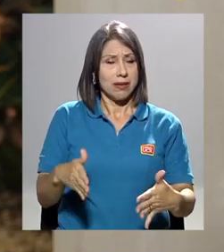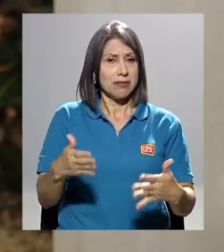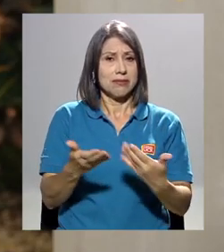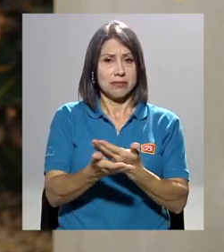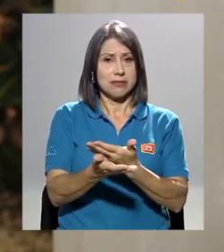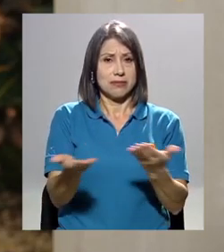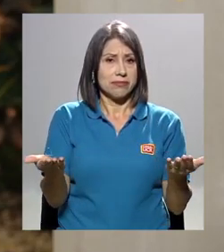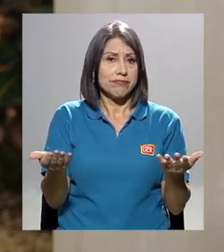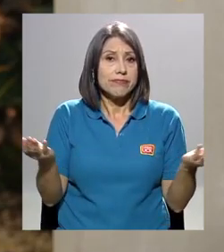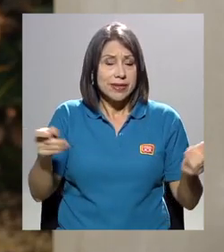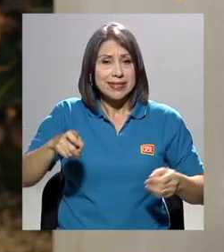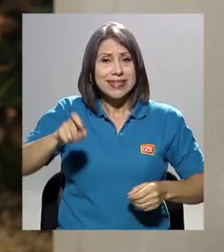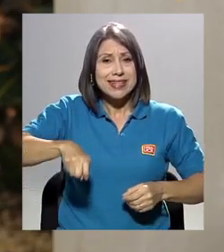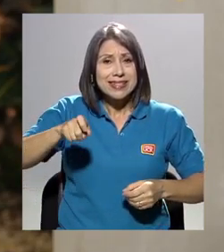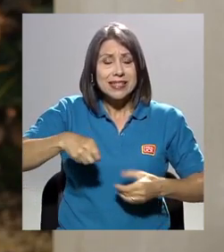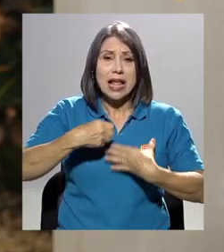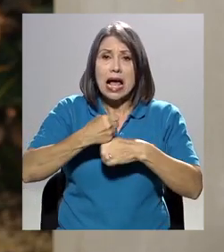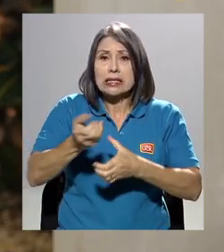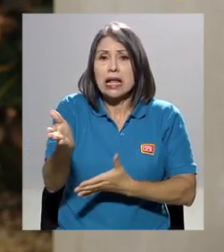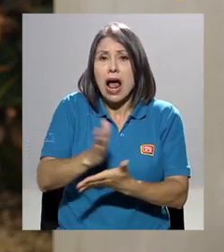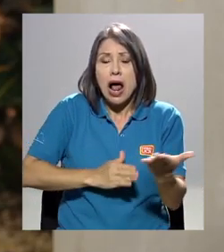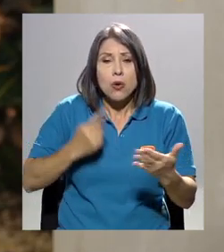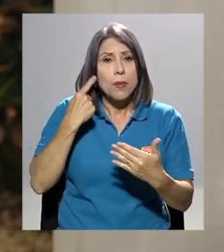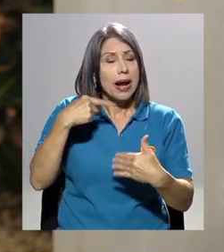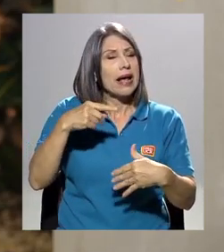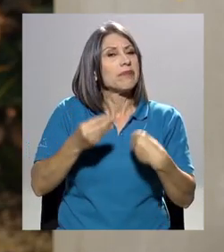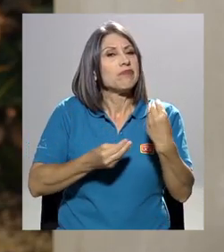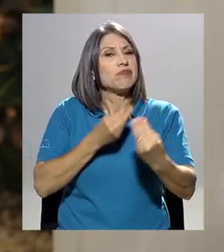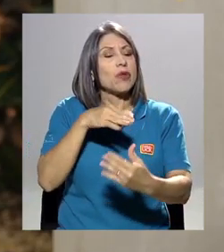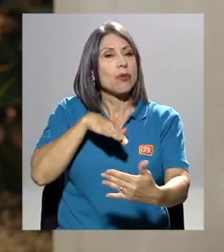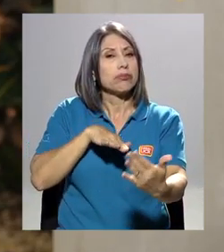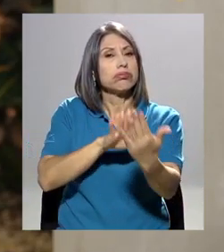y se necesitan como acciones para poder afrontar